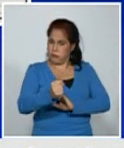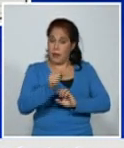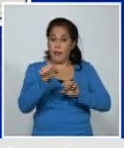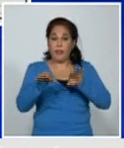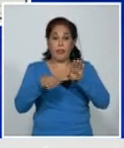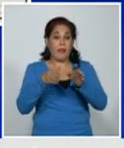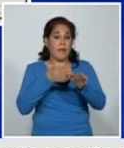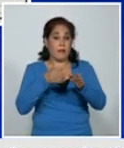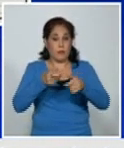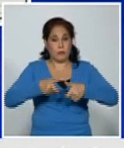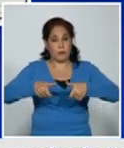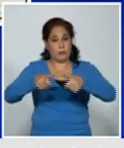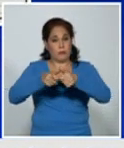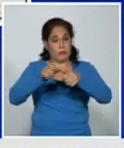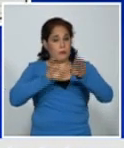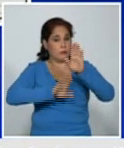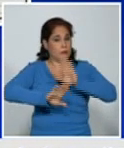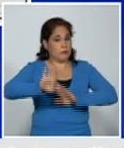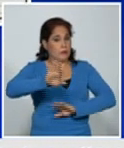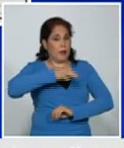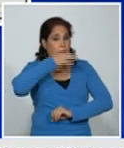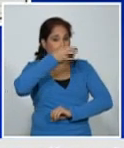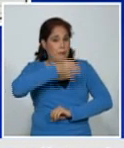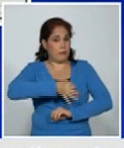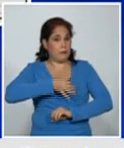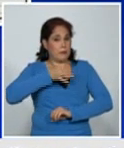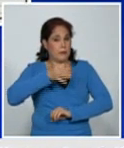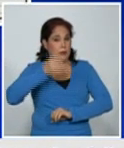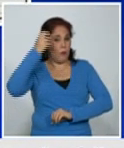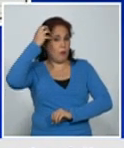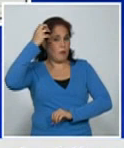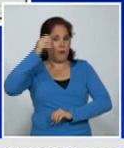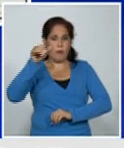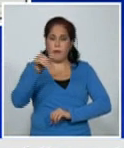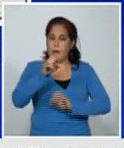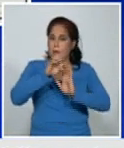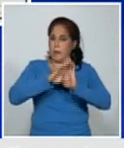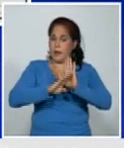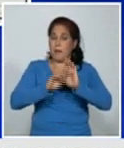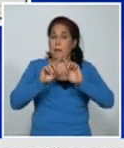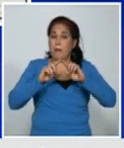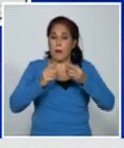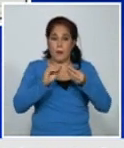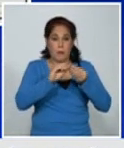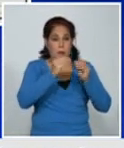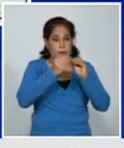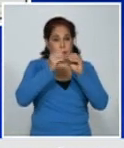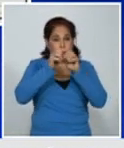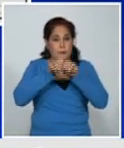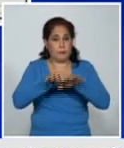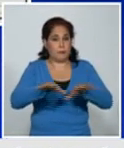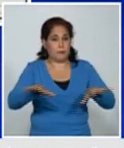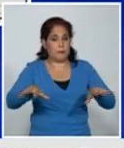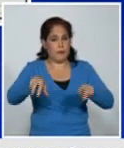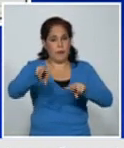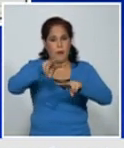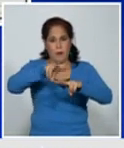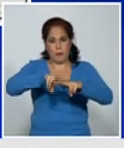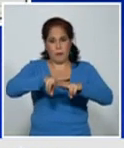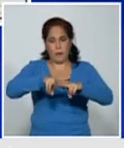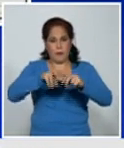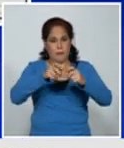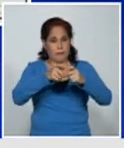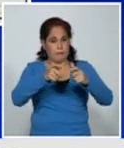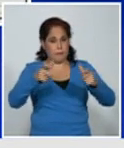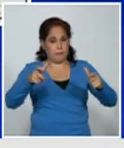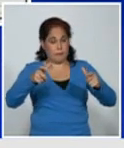Consejo de Defensa, por todos los organismos, pero de todas formas la transmisión es muy elevada. Y utilizamos